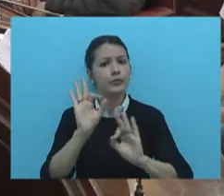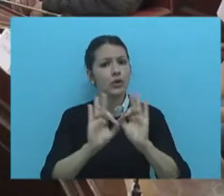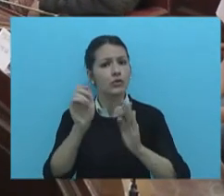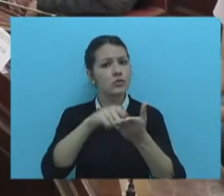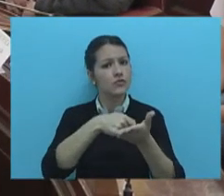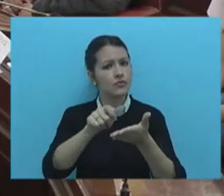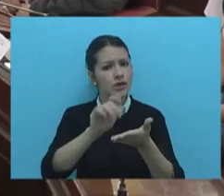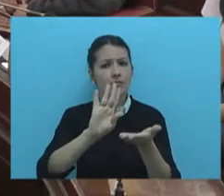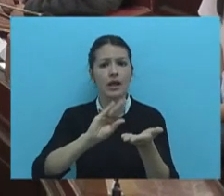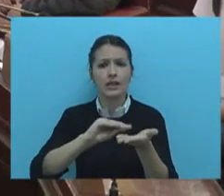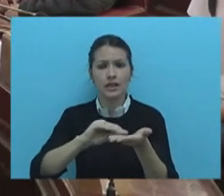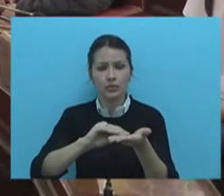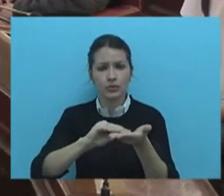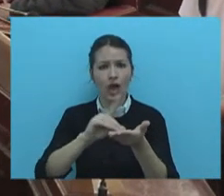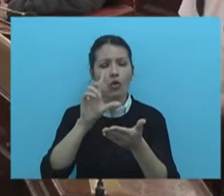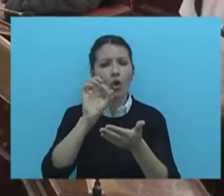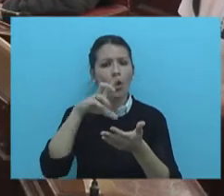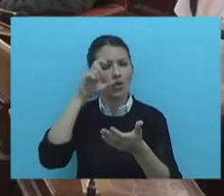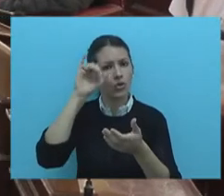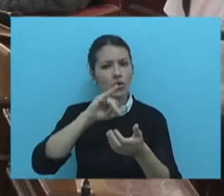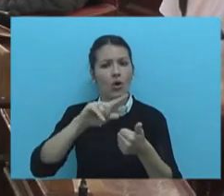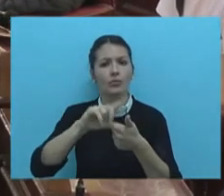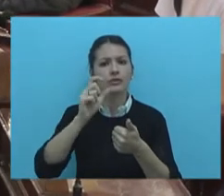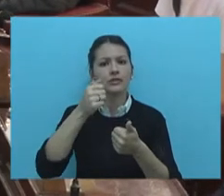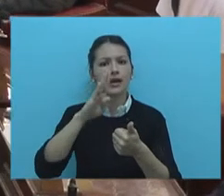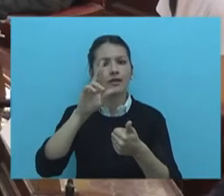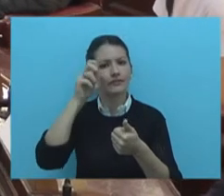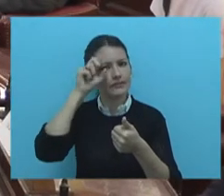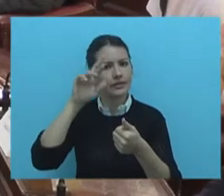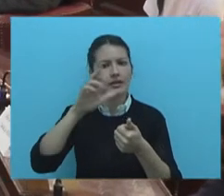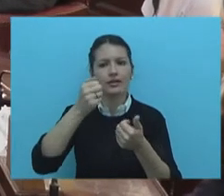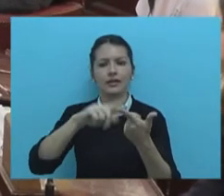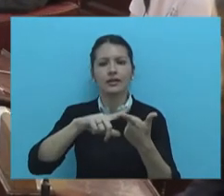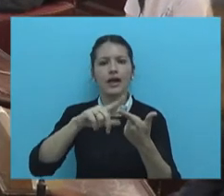Cabrera, Martina López y Ezequiel Mangone.